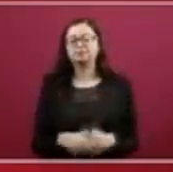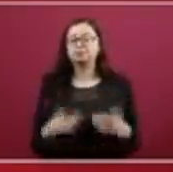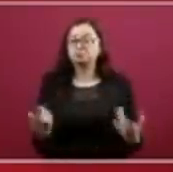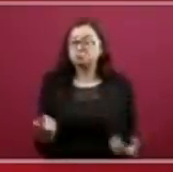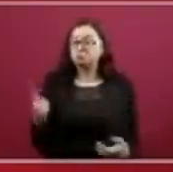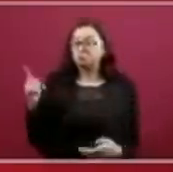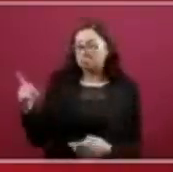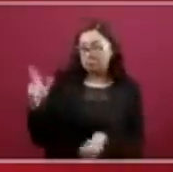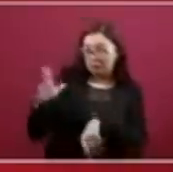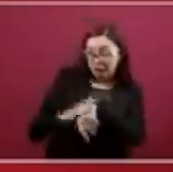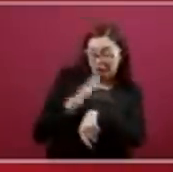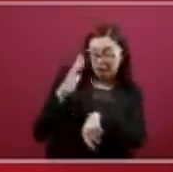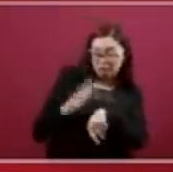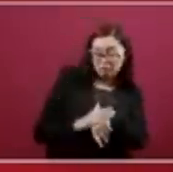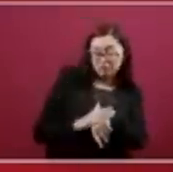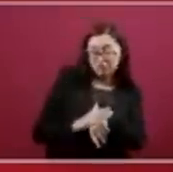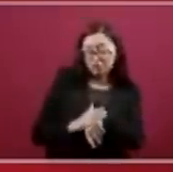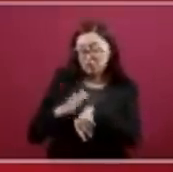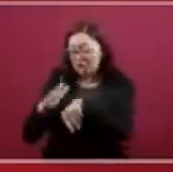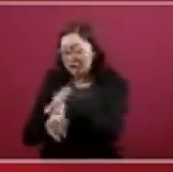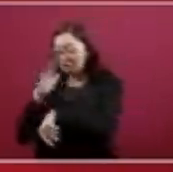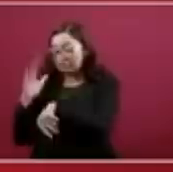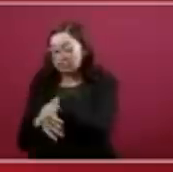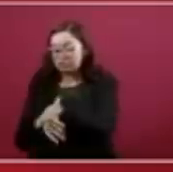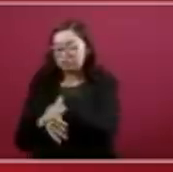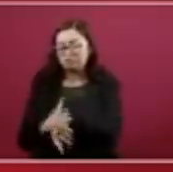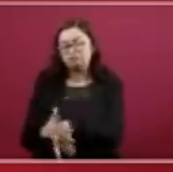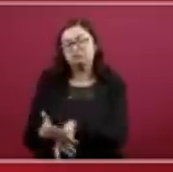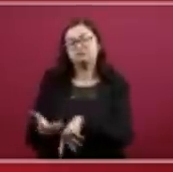calificación es que se está